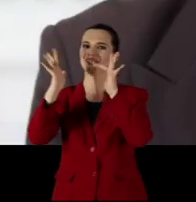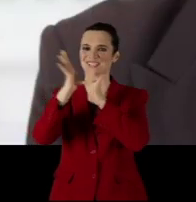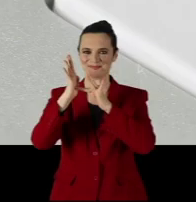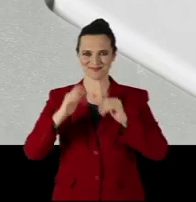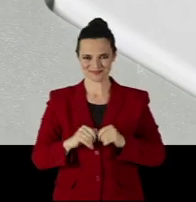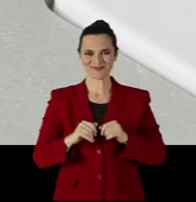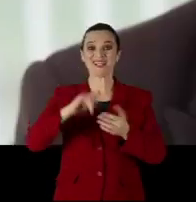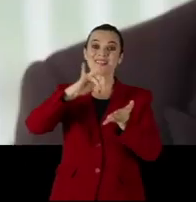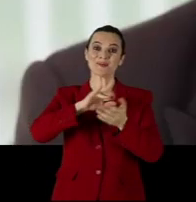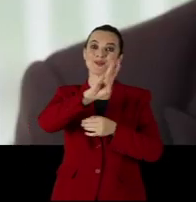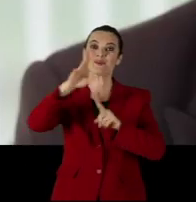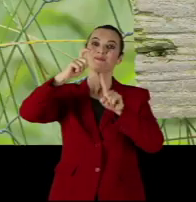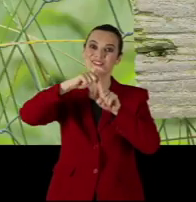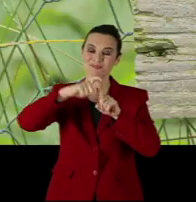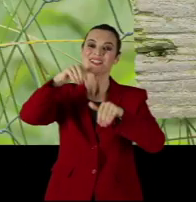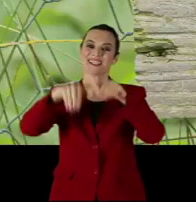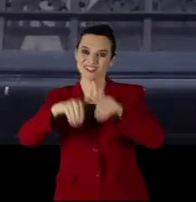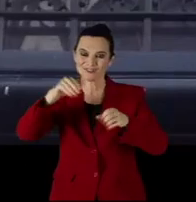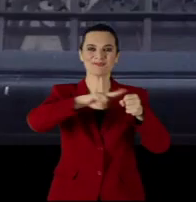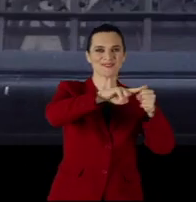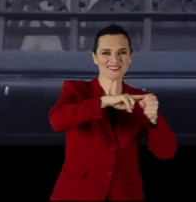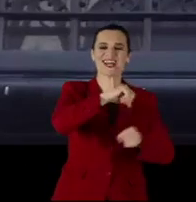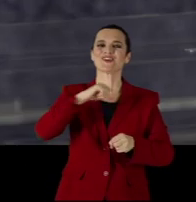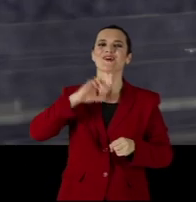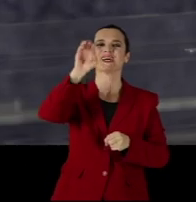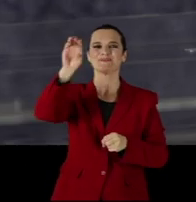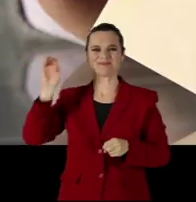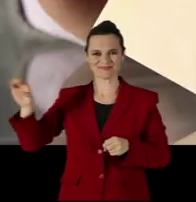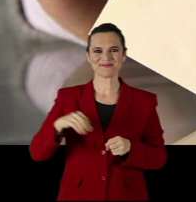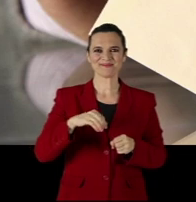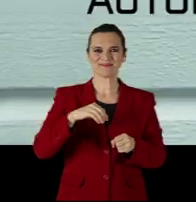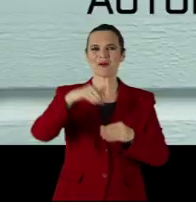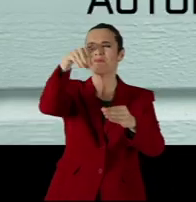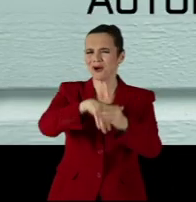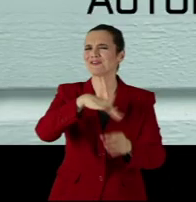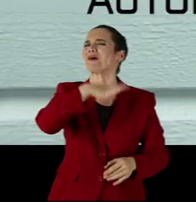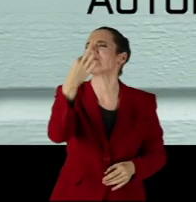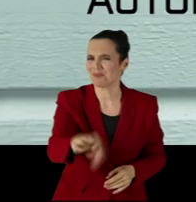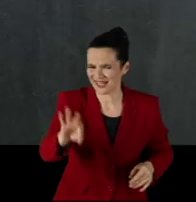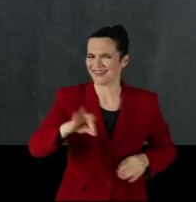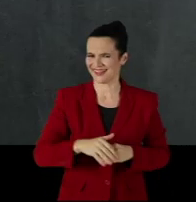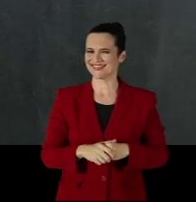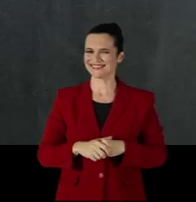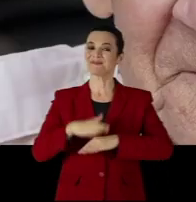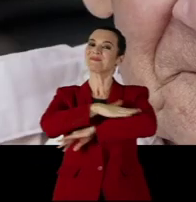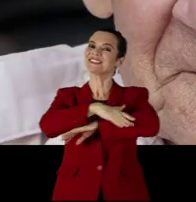está bien, pide que se rectifique. Tienes del 6 al 13 de abril. Elecciones locales y autonómicas.